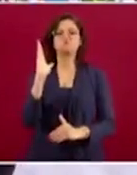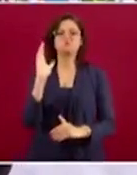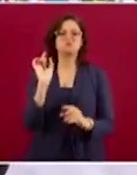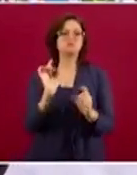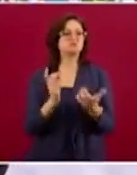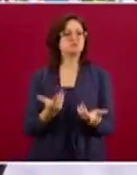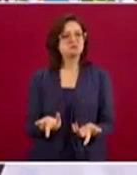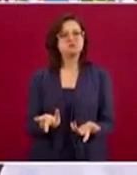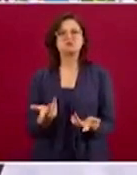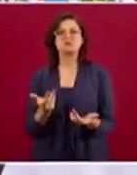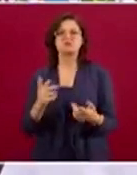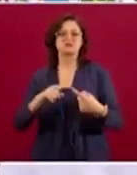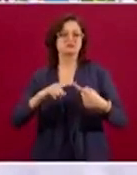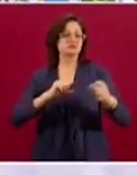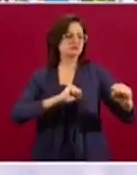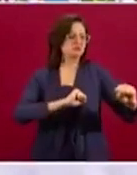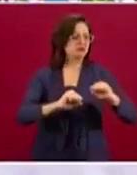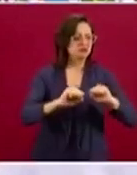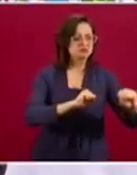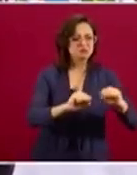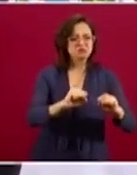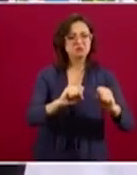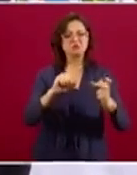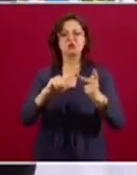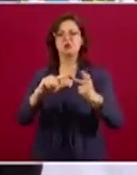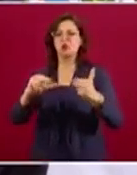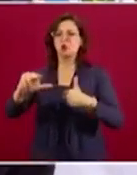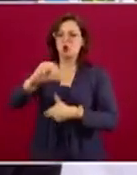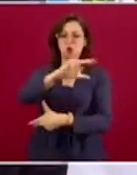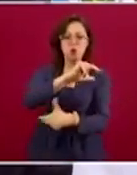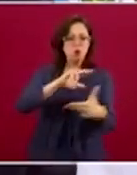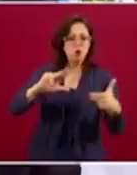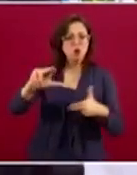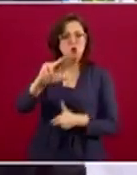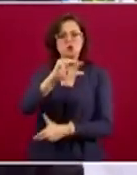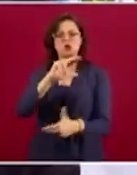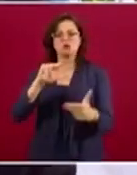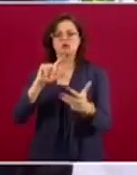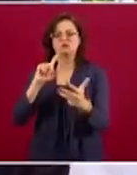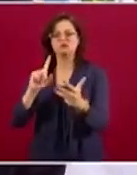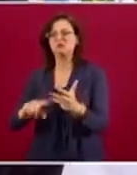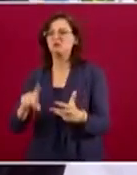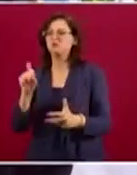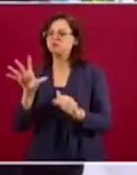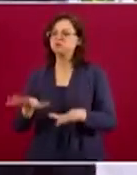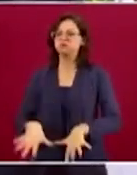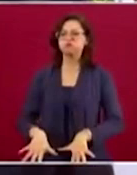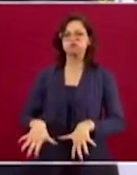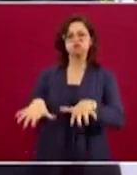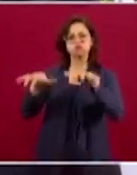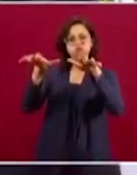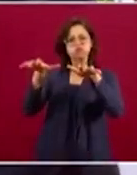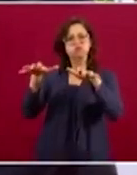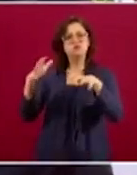de terremotos huracanes e inundaciones